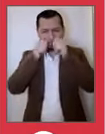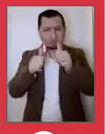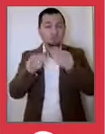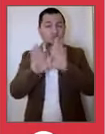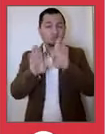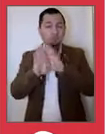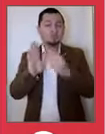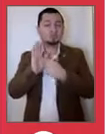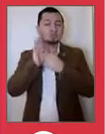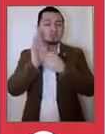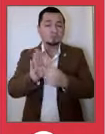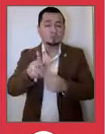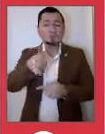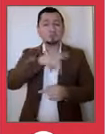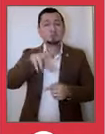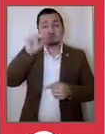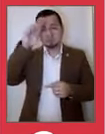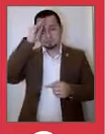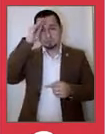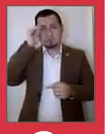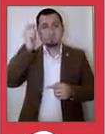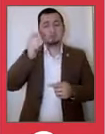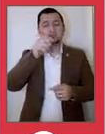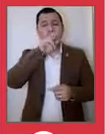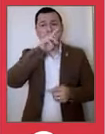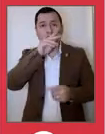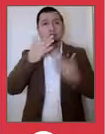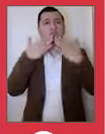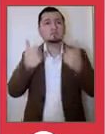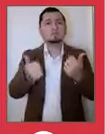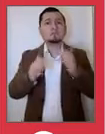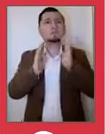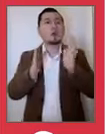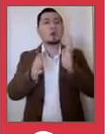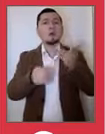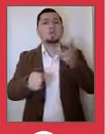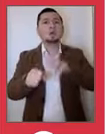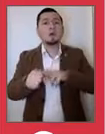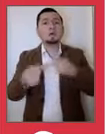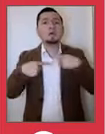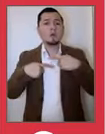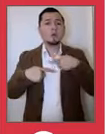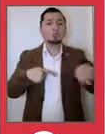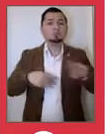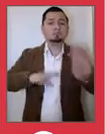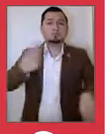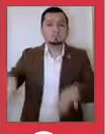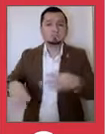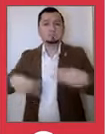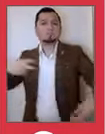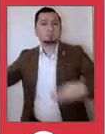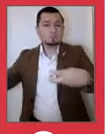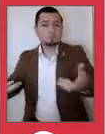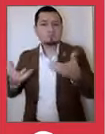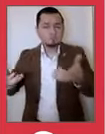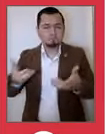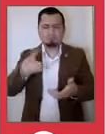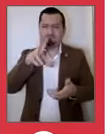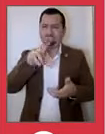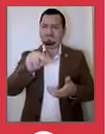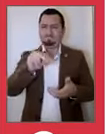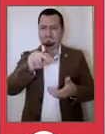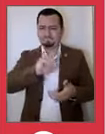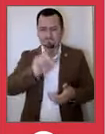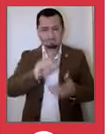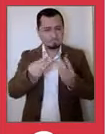para que no vaya a ver jamás falta de capacidad para atender en nuestros hospitales públicos a quienes así lo necesiten